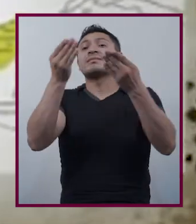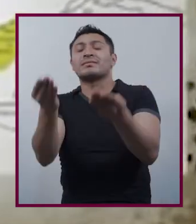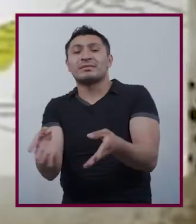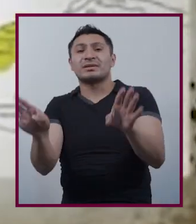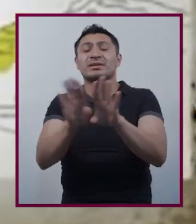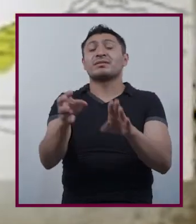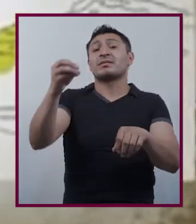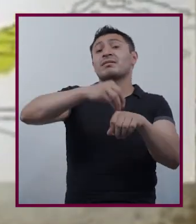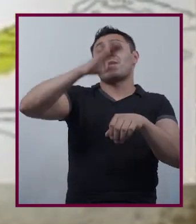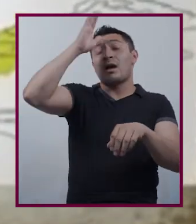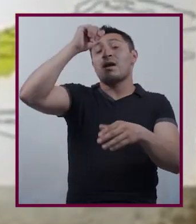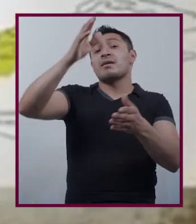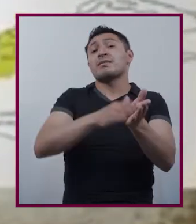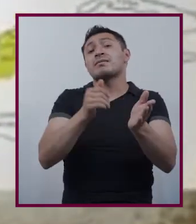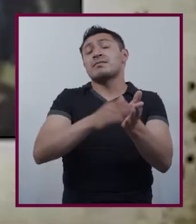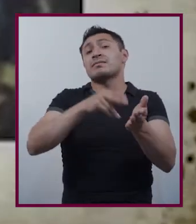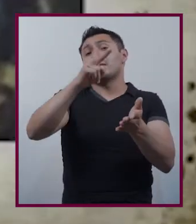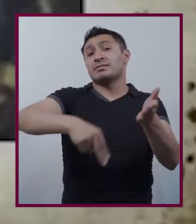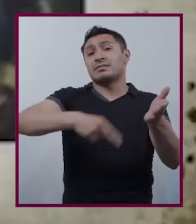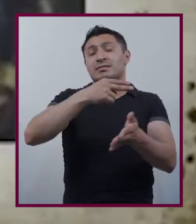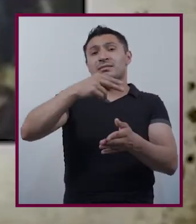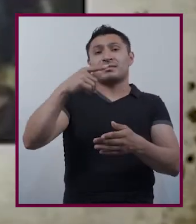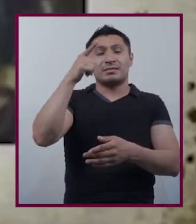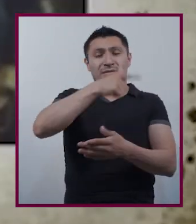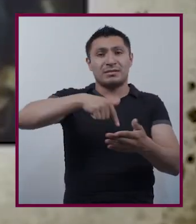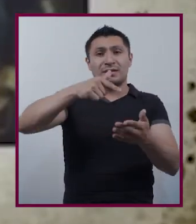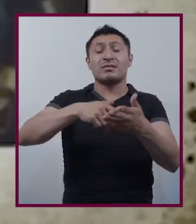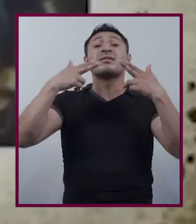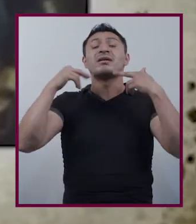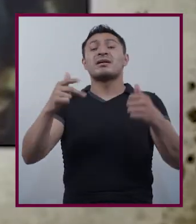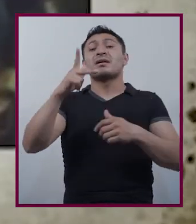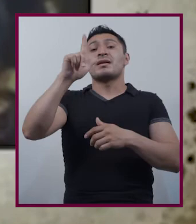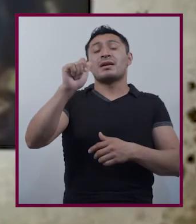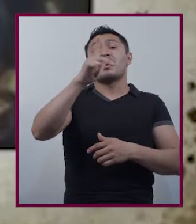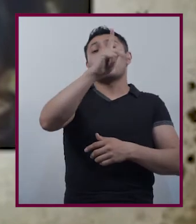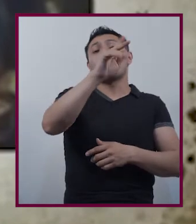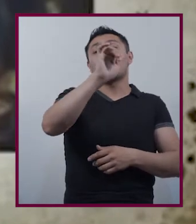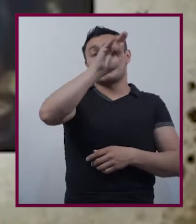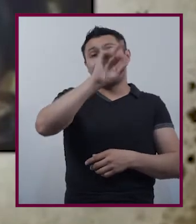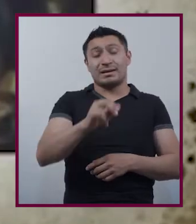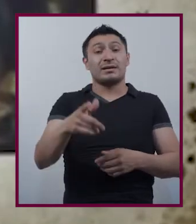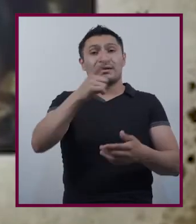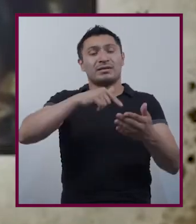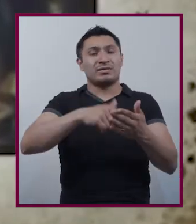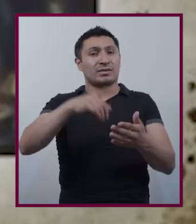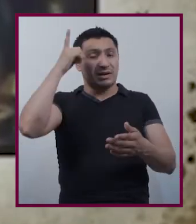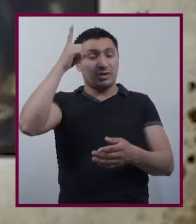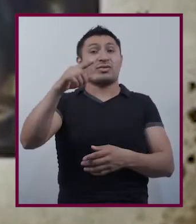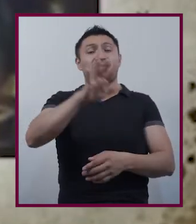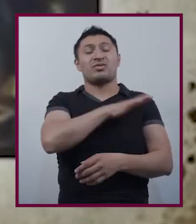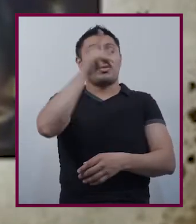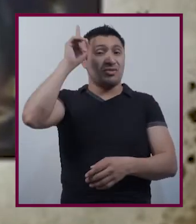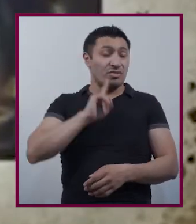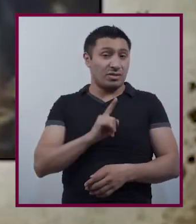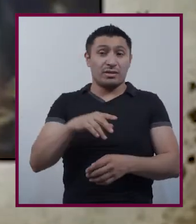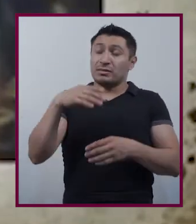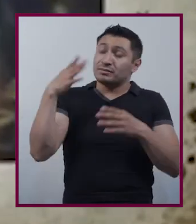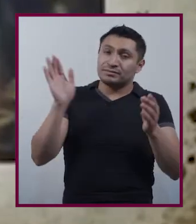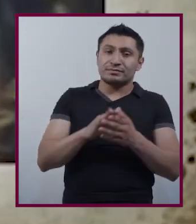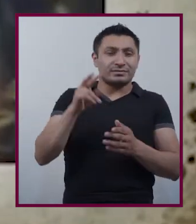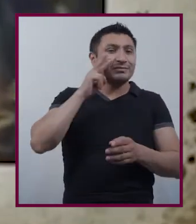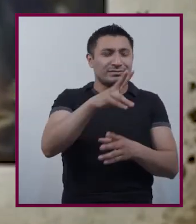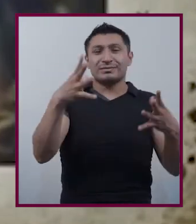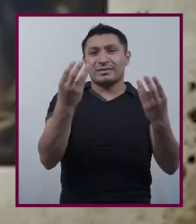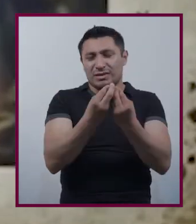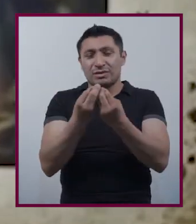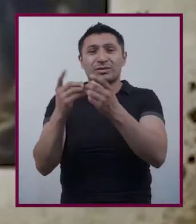mediante un pacto firmado en la hacienda La Patera, que era propiedad de la Güera Rodríguez. Y bueno, aunque se les vio